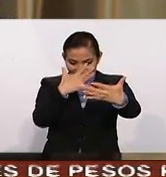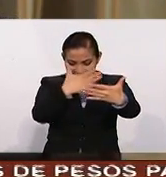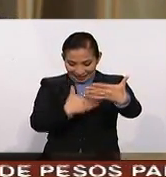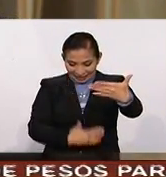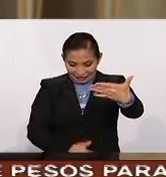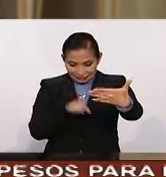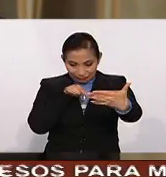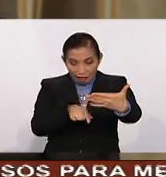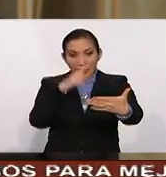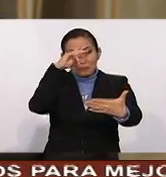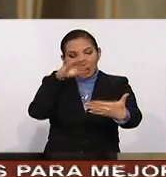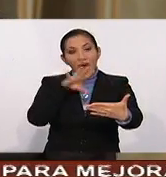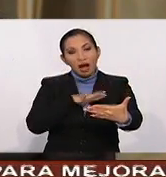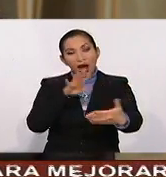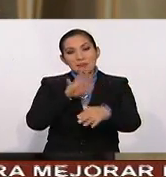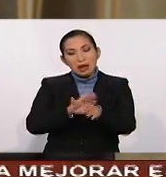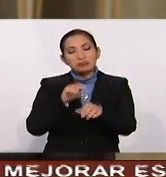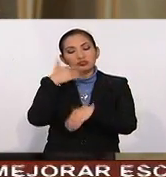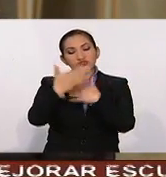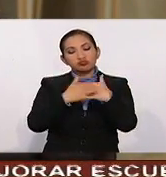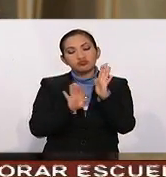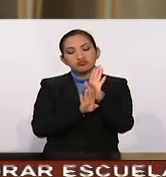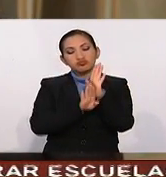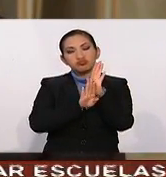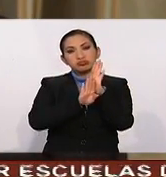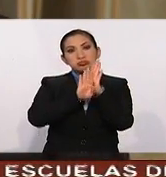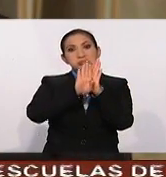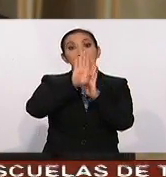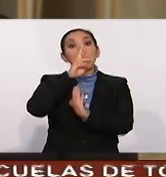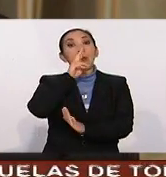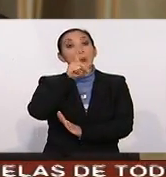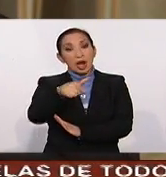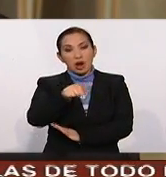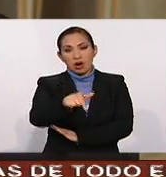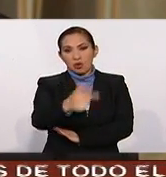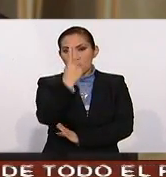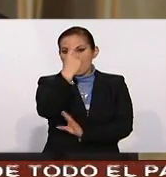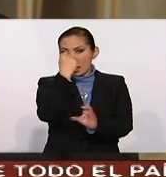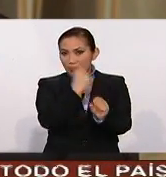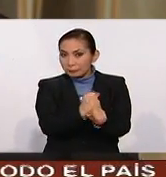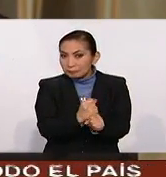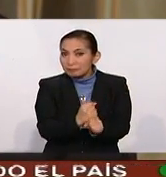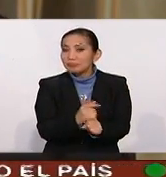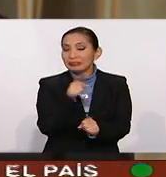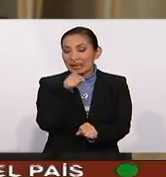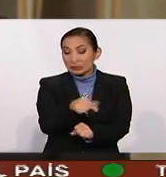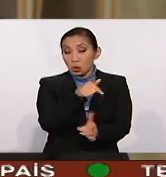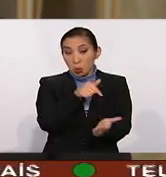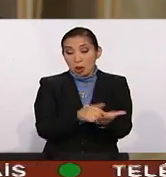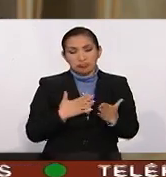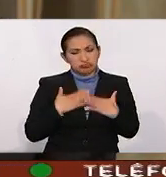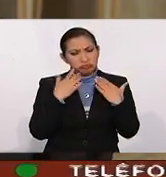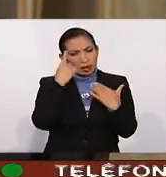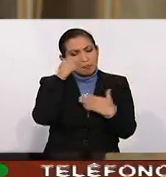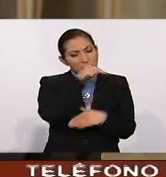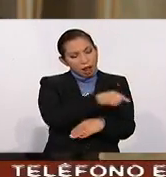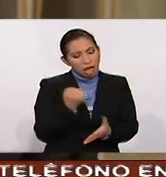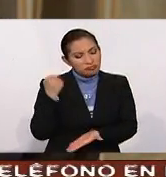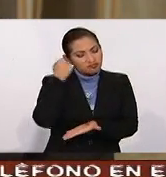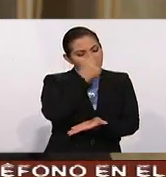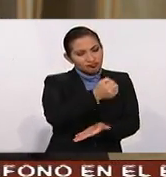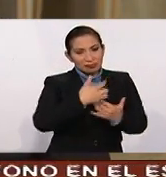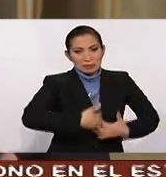destinos que más habrán de crecer en los siguientes 12 meses y que además son destinos confiables